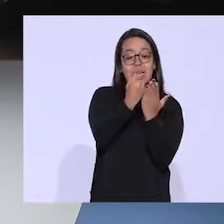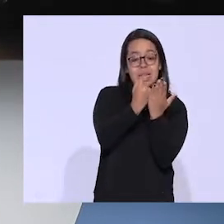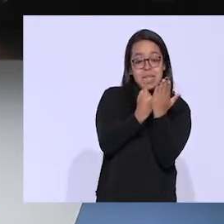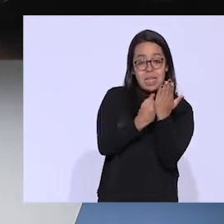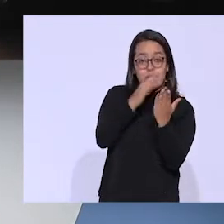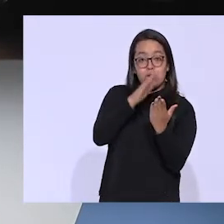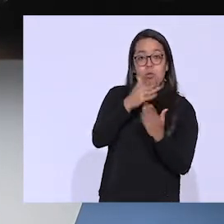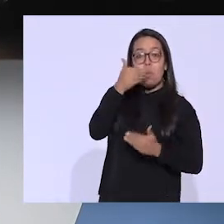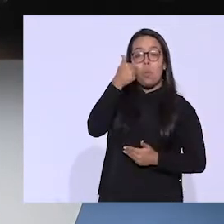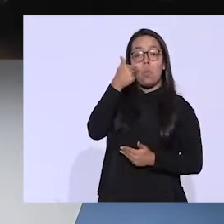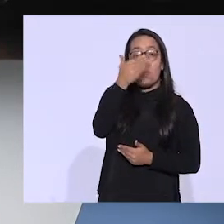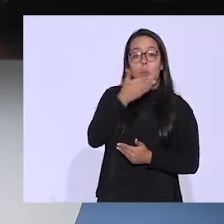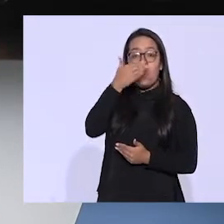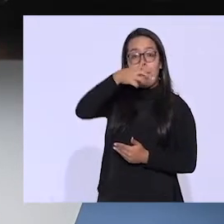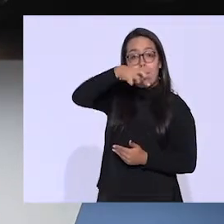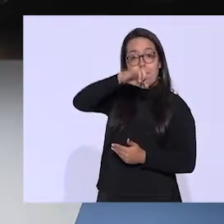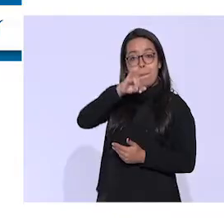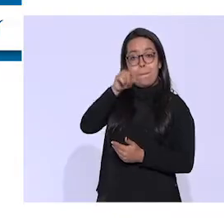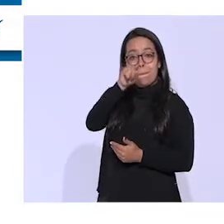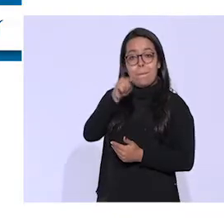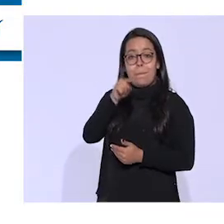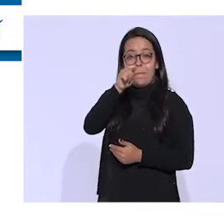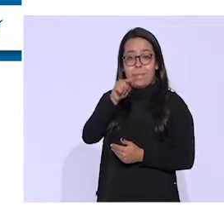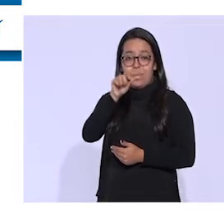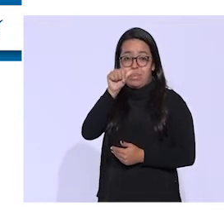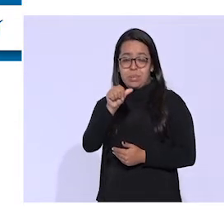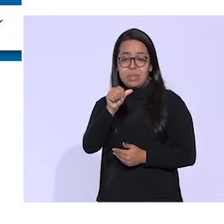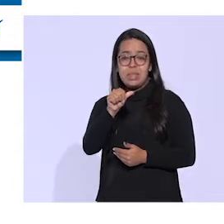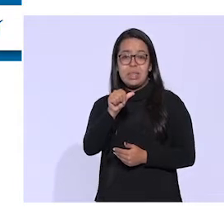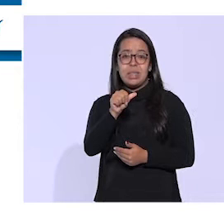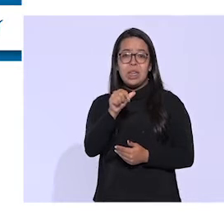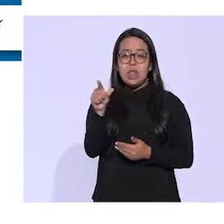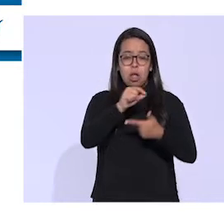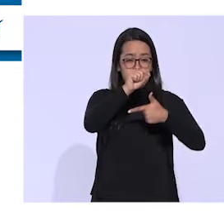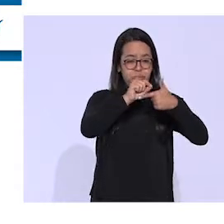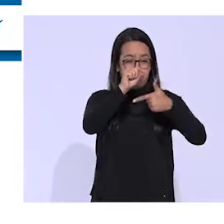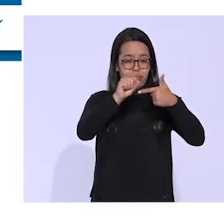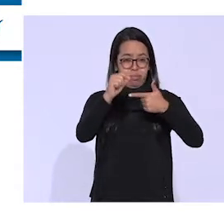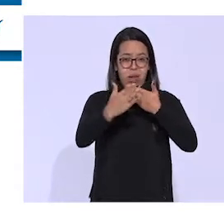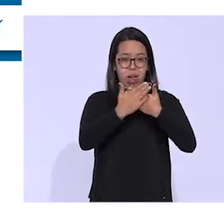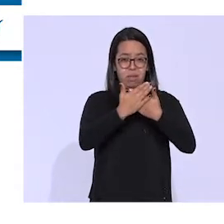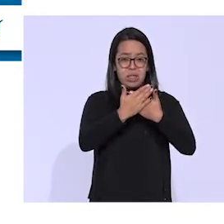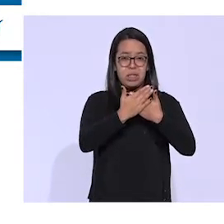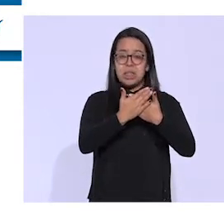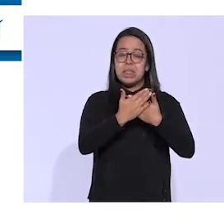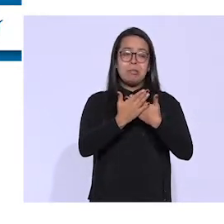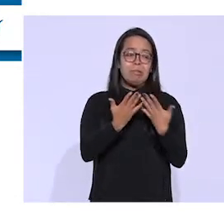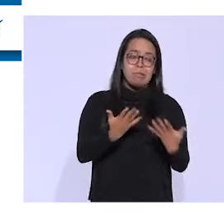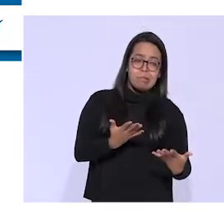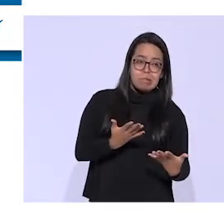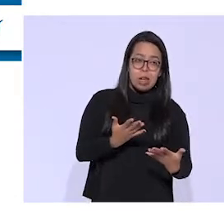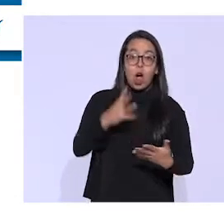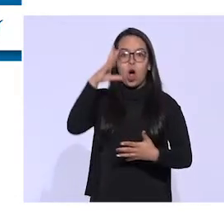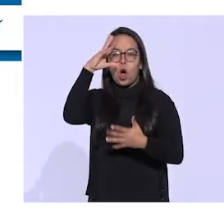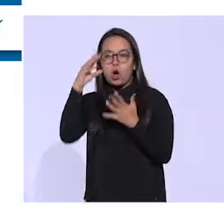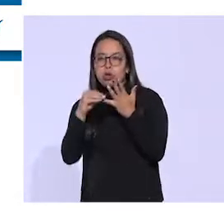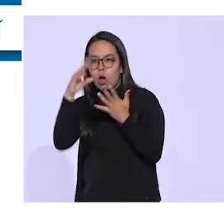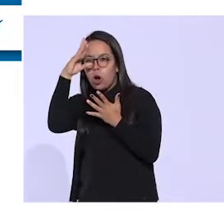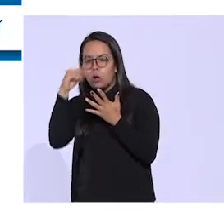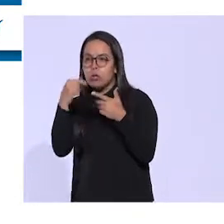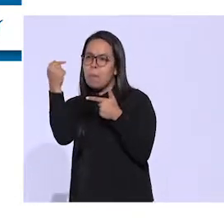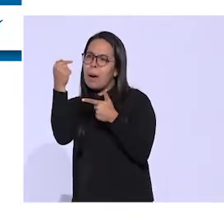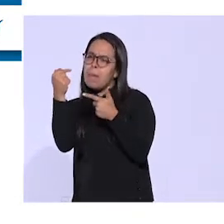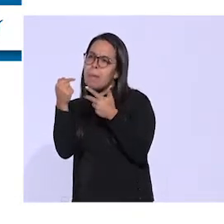PISA, no se ha podido medir todo lo que uno quisiera. Se sacan muchas conclusiones, no cabe duda, hay mucha